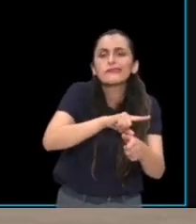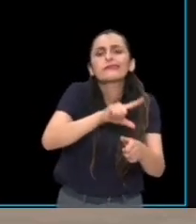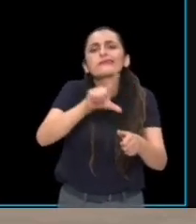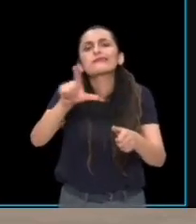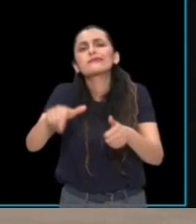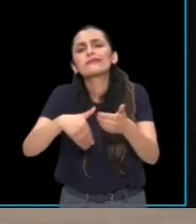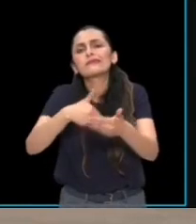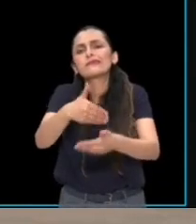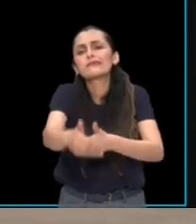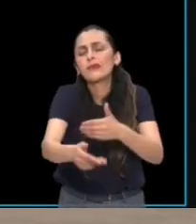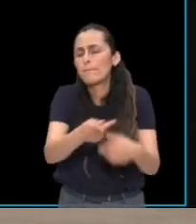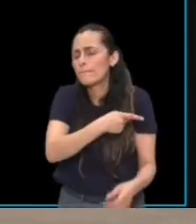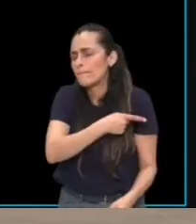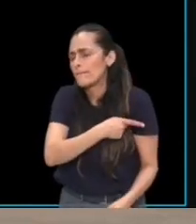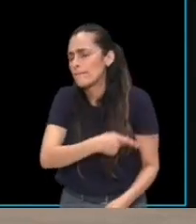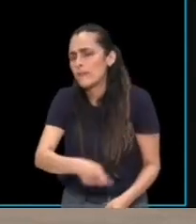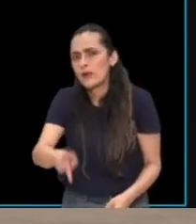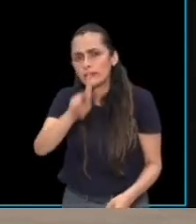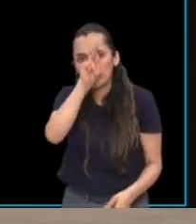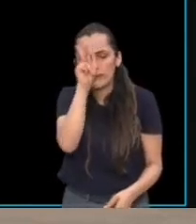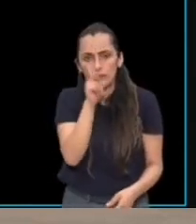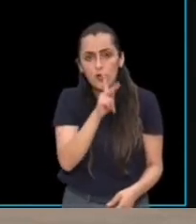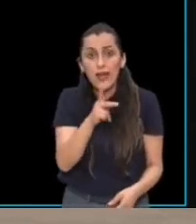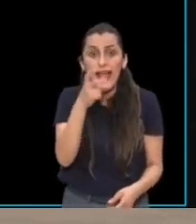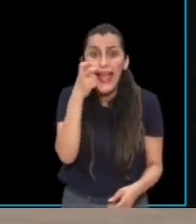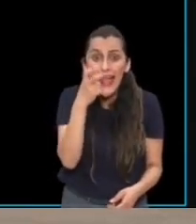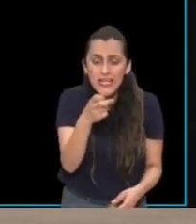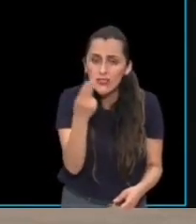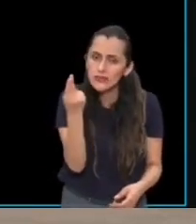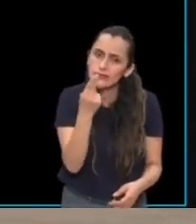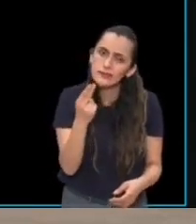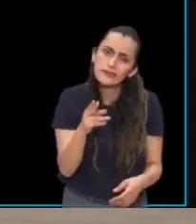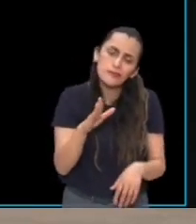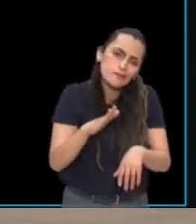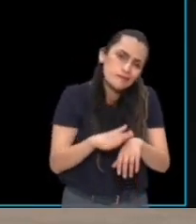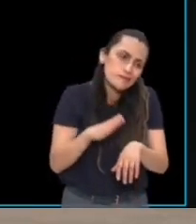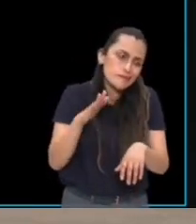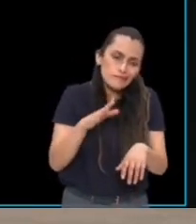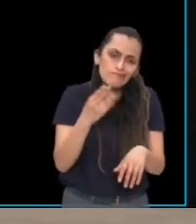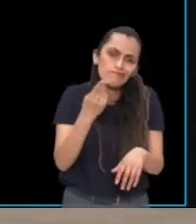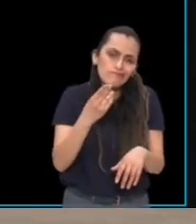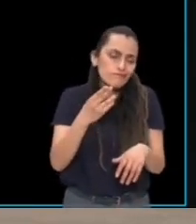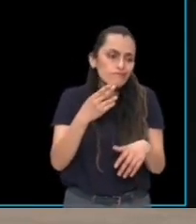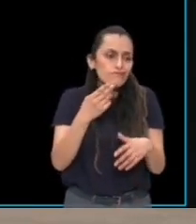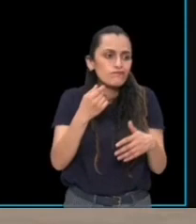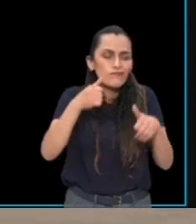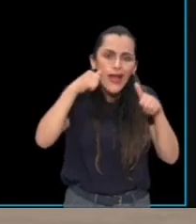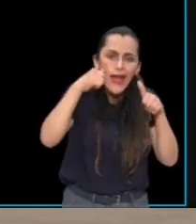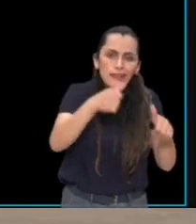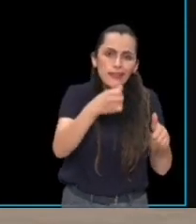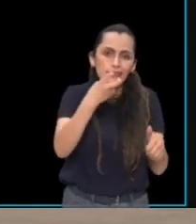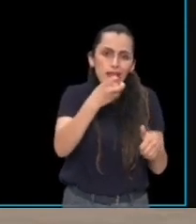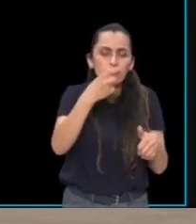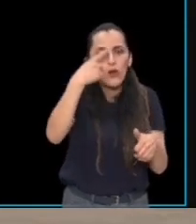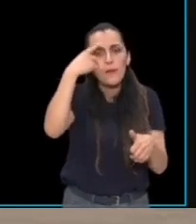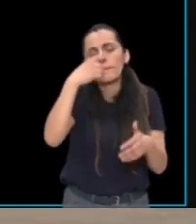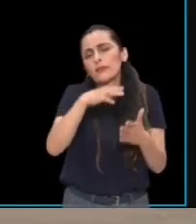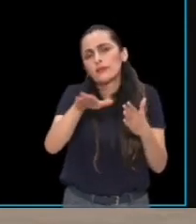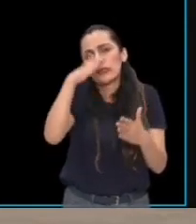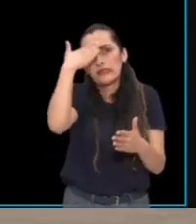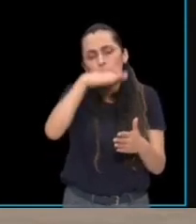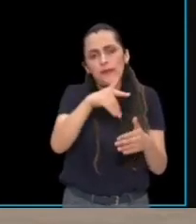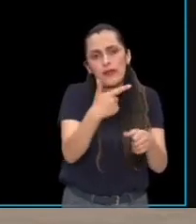este tipo de situaciones lo tenemos que combatir para que tengan un acceso a la salud. Y hablamos de todos los tipos de enfermedades